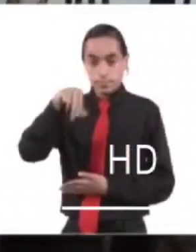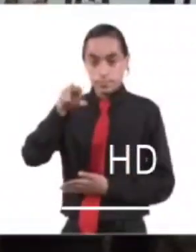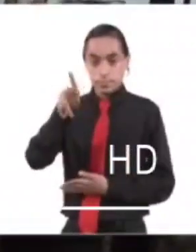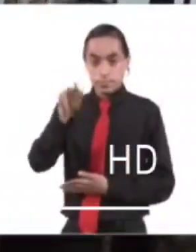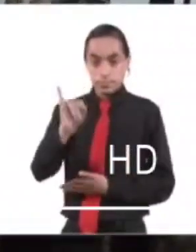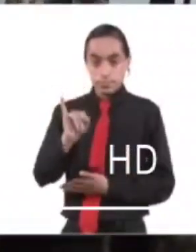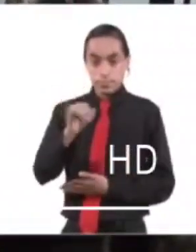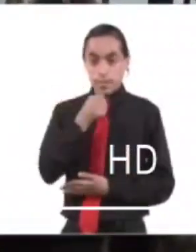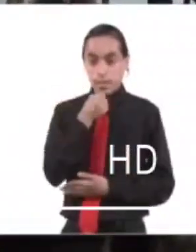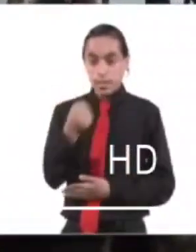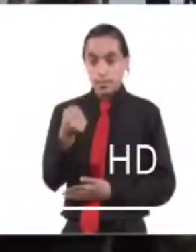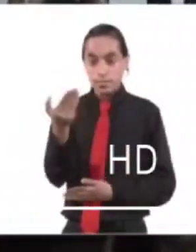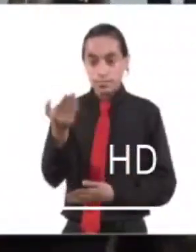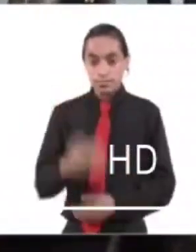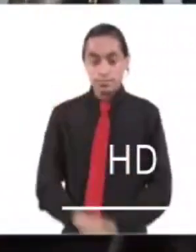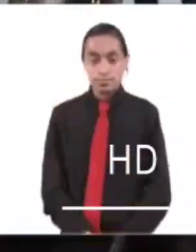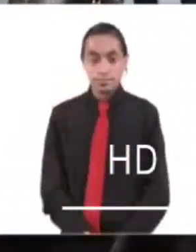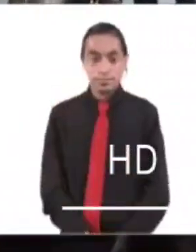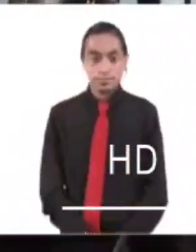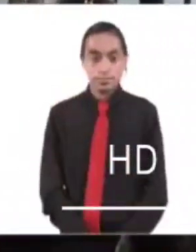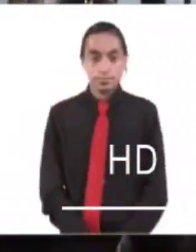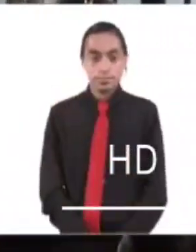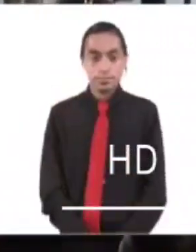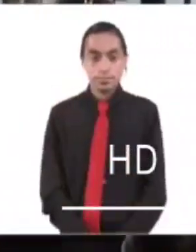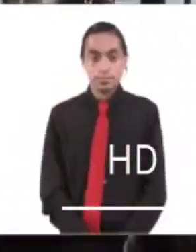Martí Batres Guadarrama.